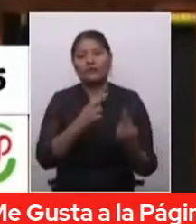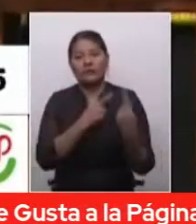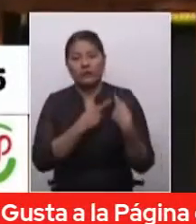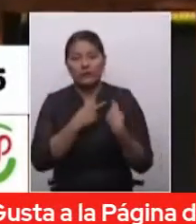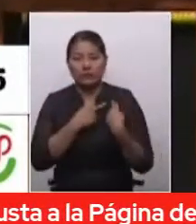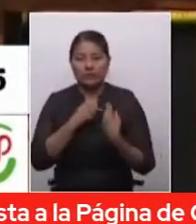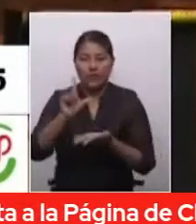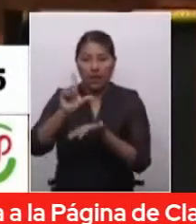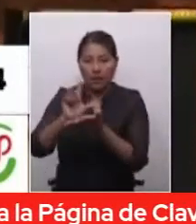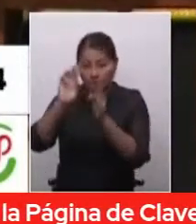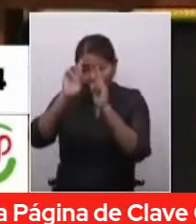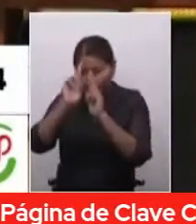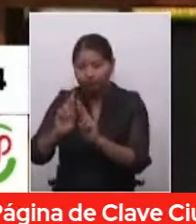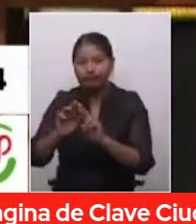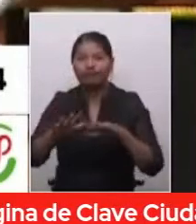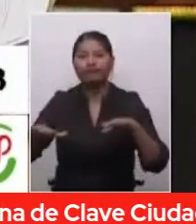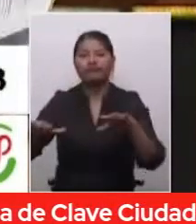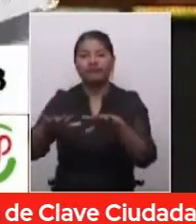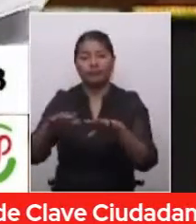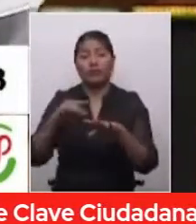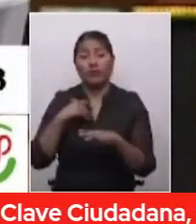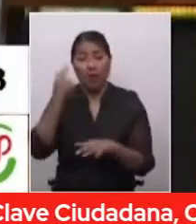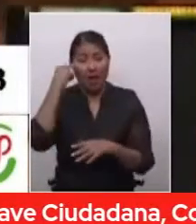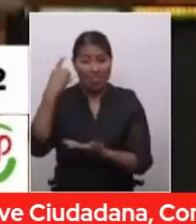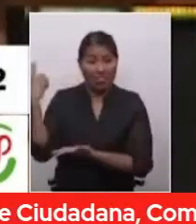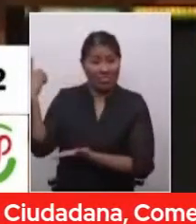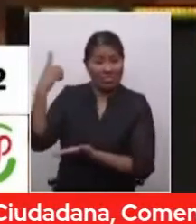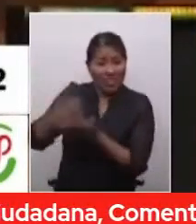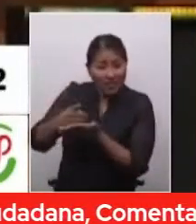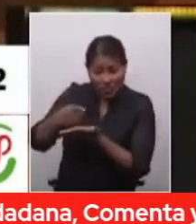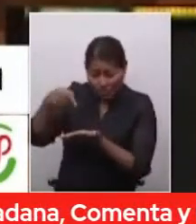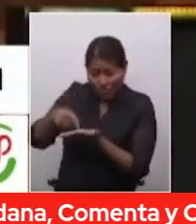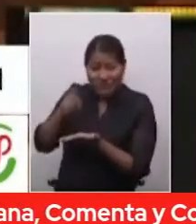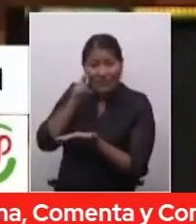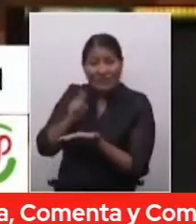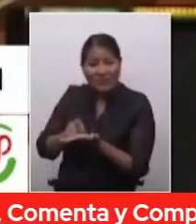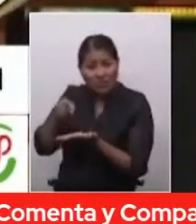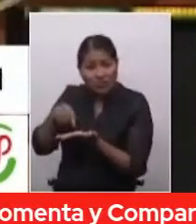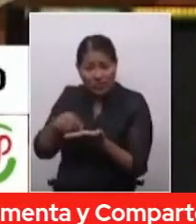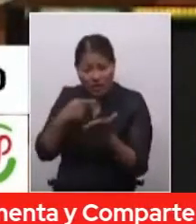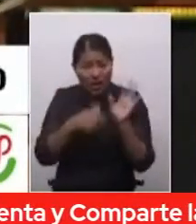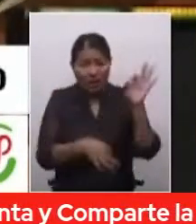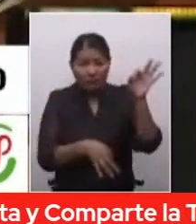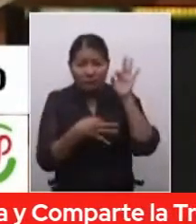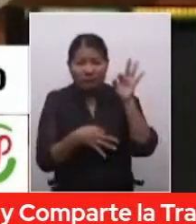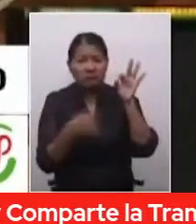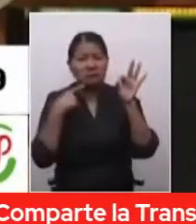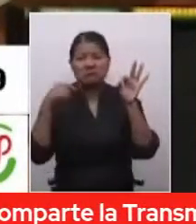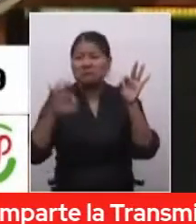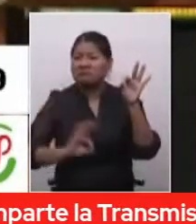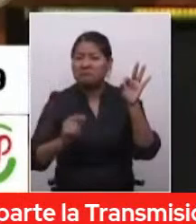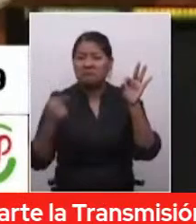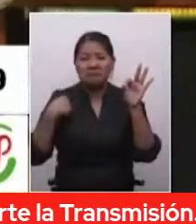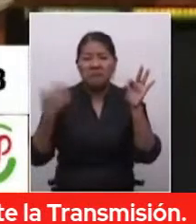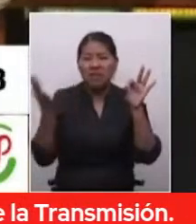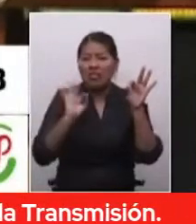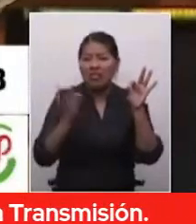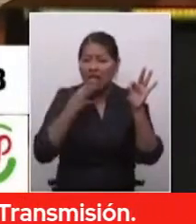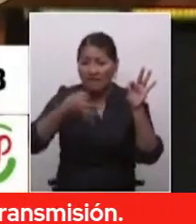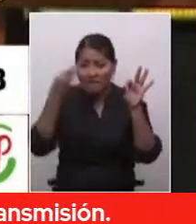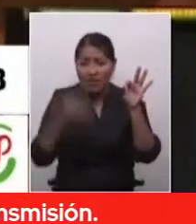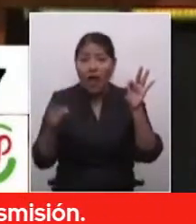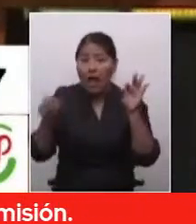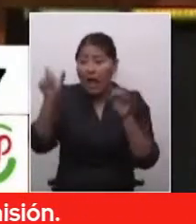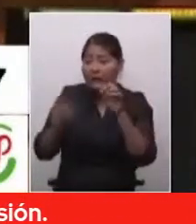respeto. Pero quede claro, esta denuncia sexual no existe y la manipulan siempre, hasta con mi hijo, que le hacen decir